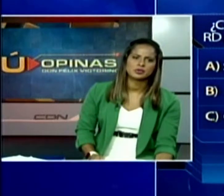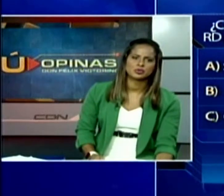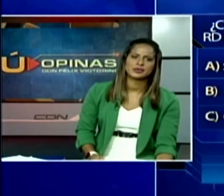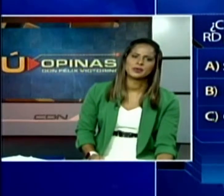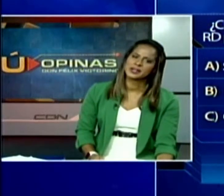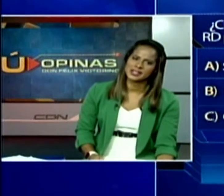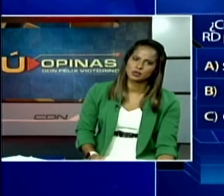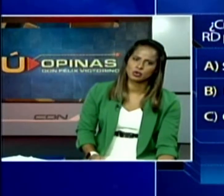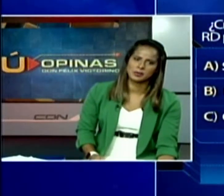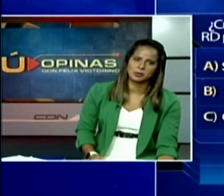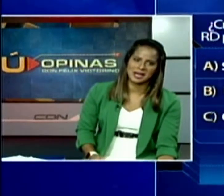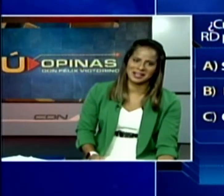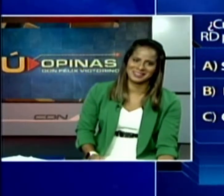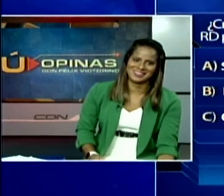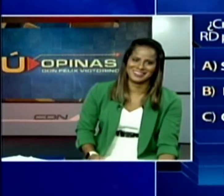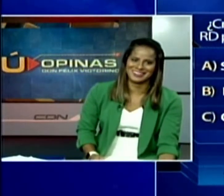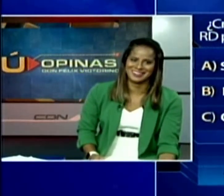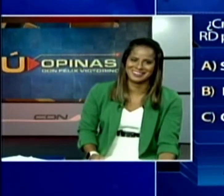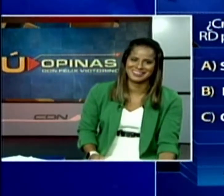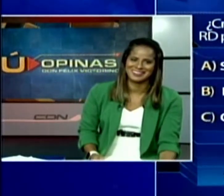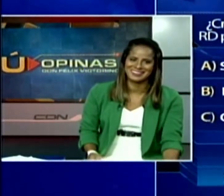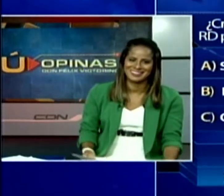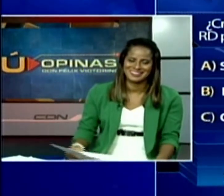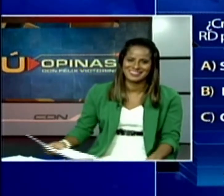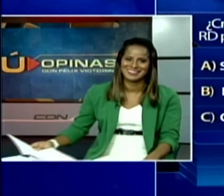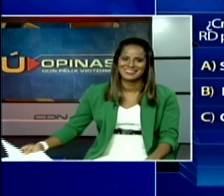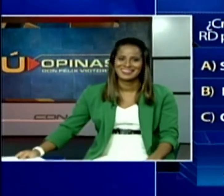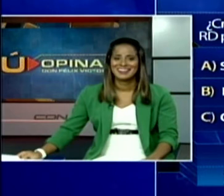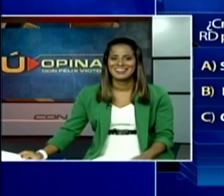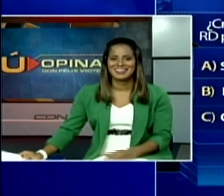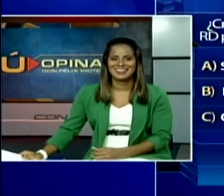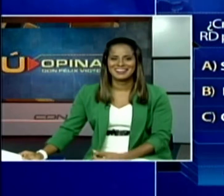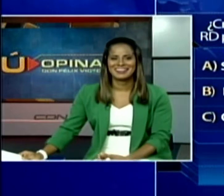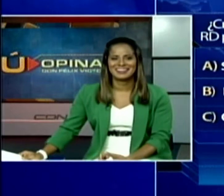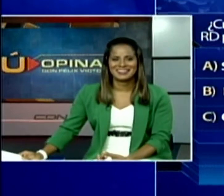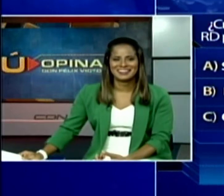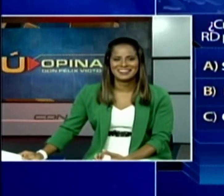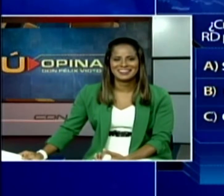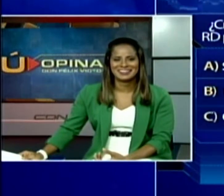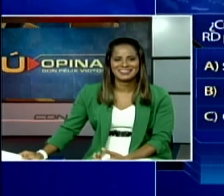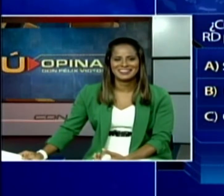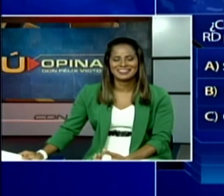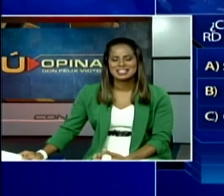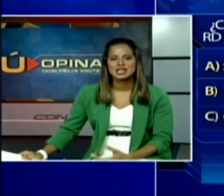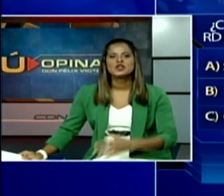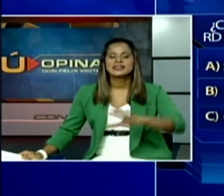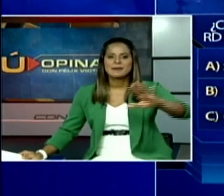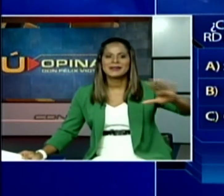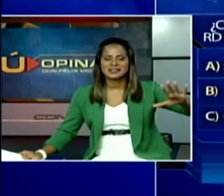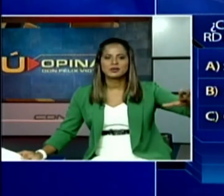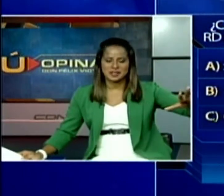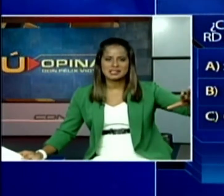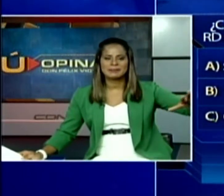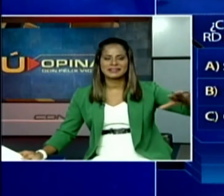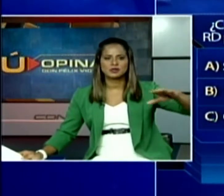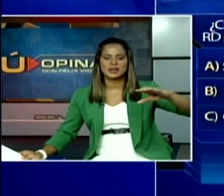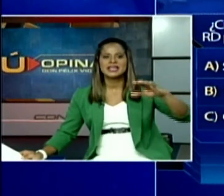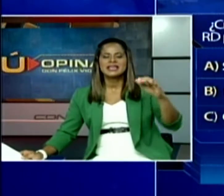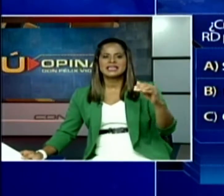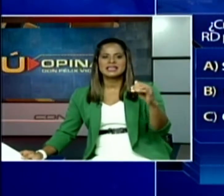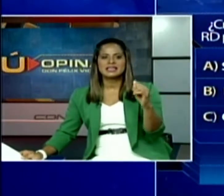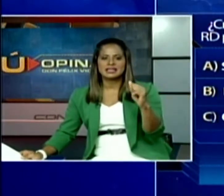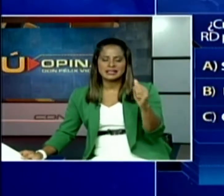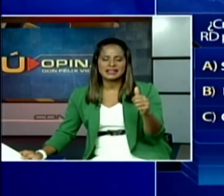como medio sorda o el retorno me lo bajan. Digo que eso es mentira, que no están montando siete pasajeros.